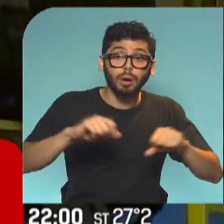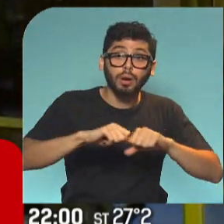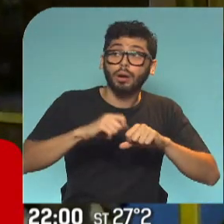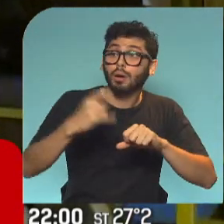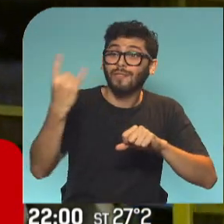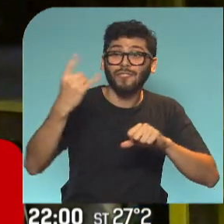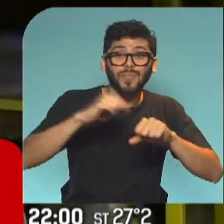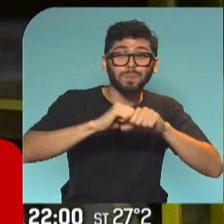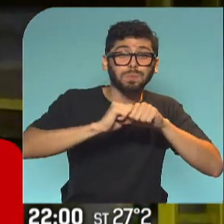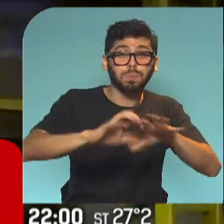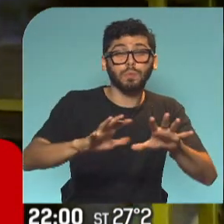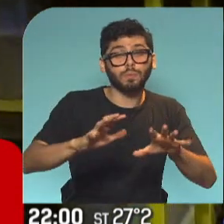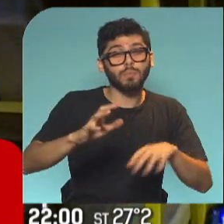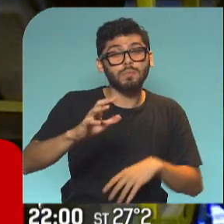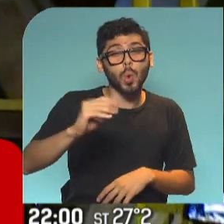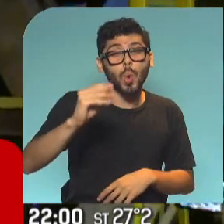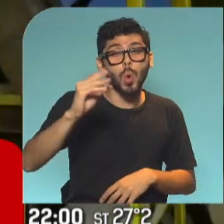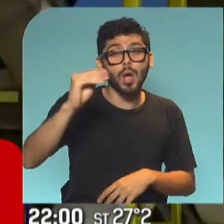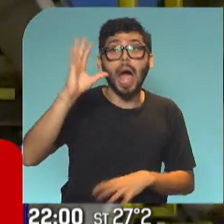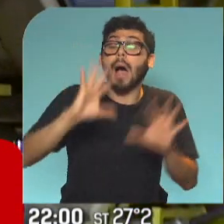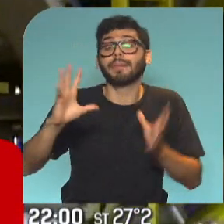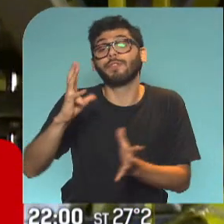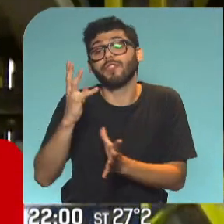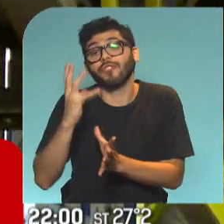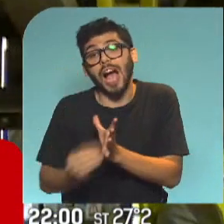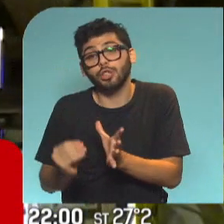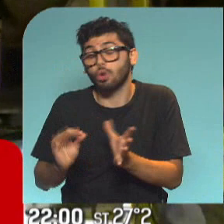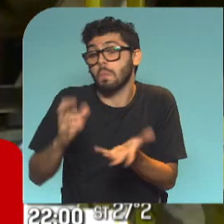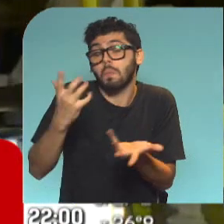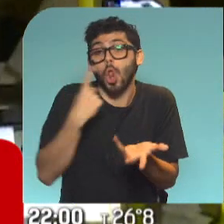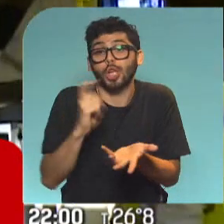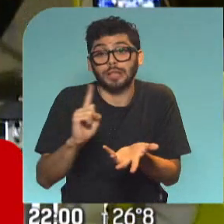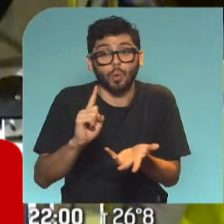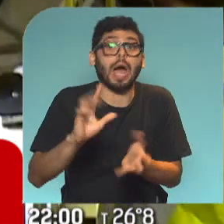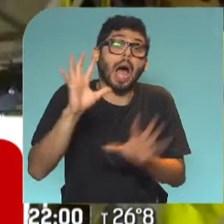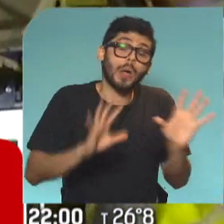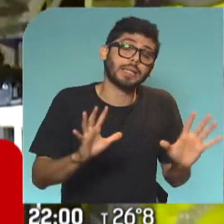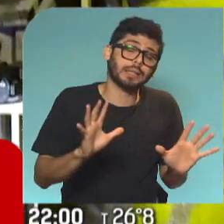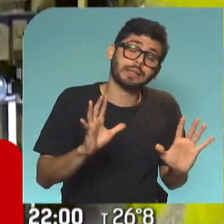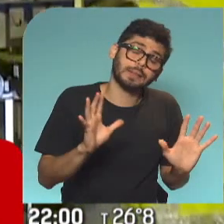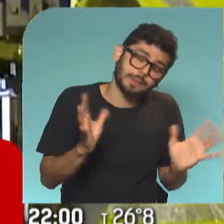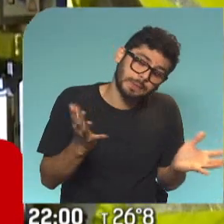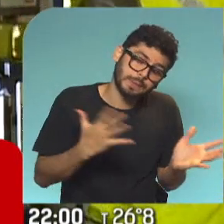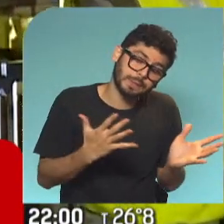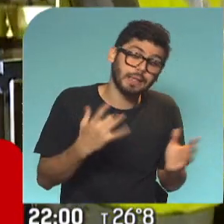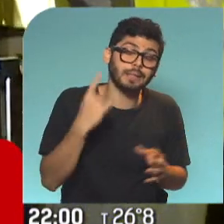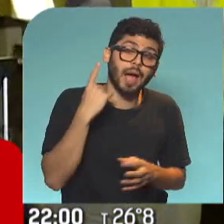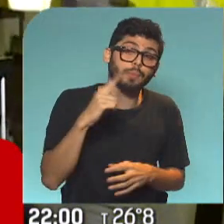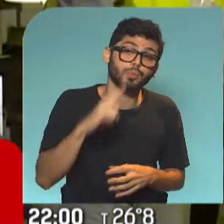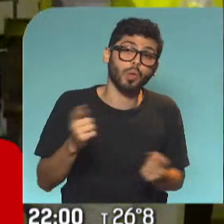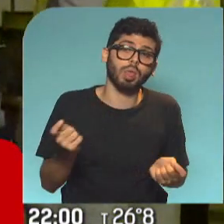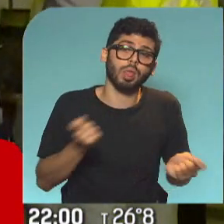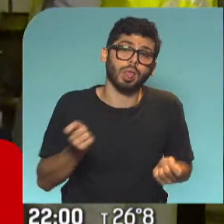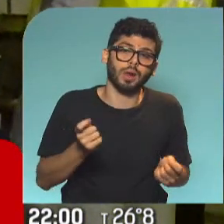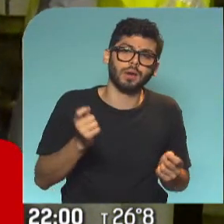la más de una oportunidad, ¿no? a veces por error, un error involuntario, y otras veces lamentablemente por manipulación. Totalmente, ¿no?